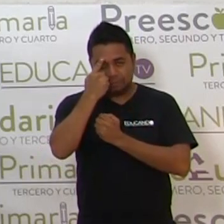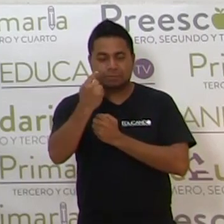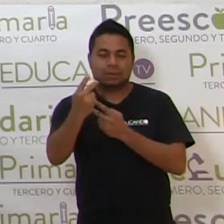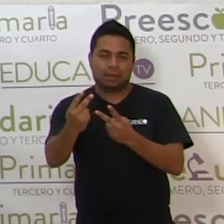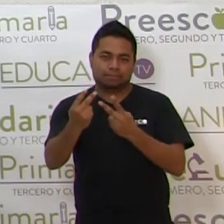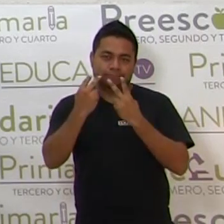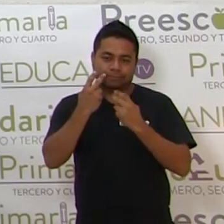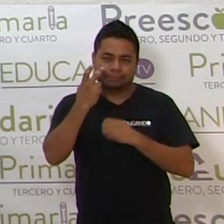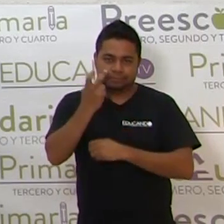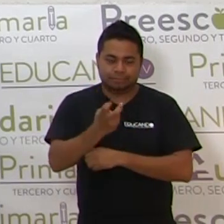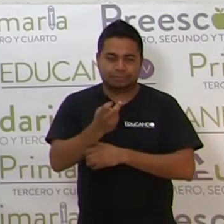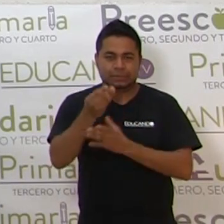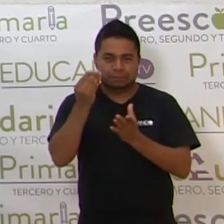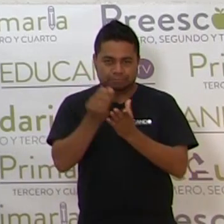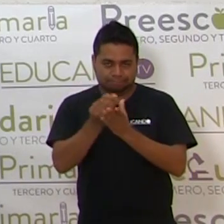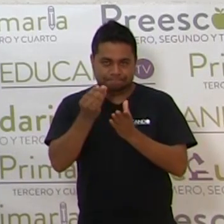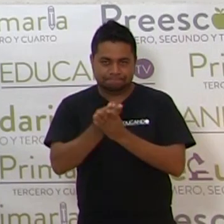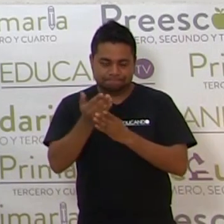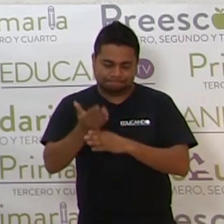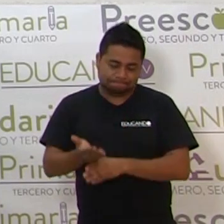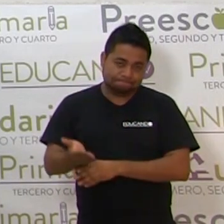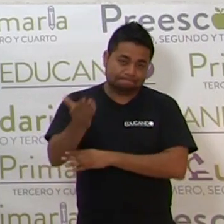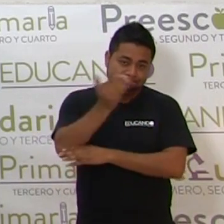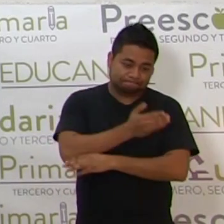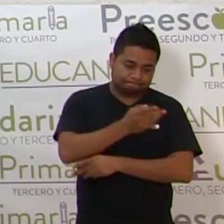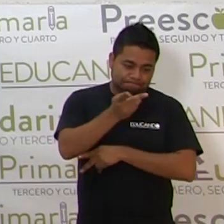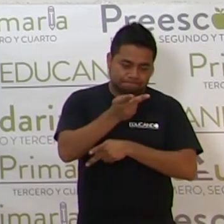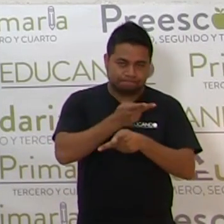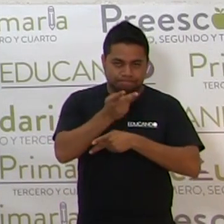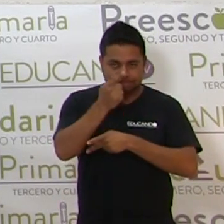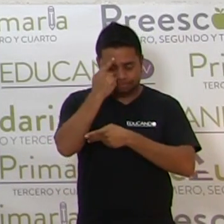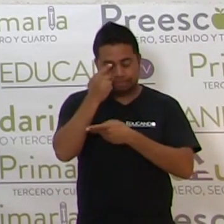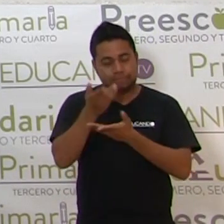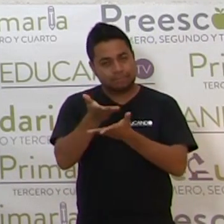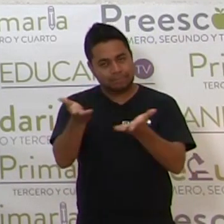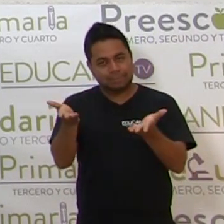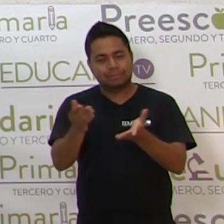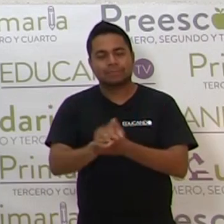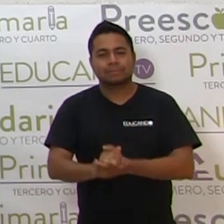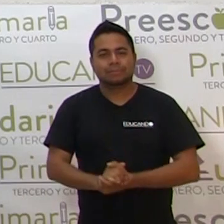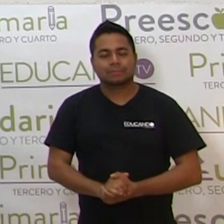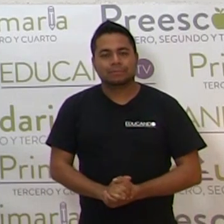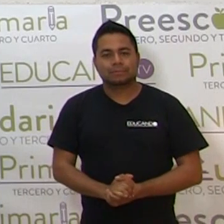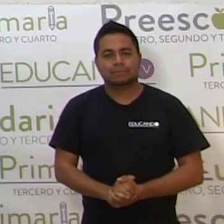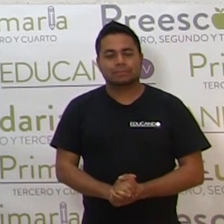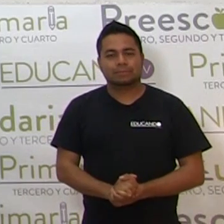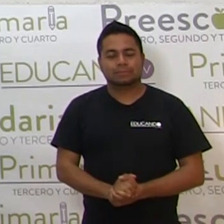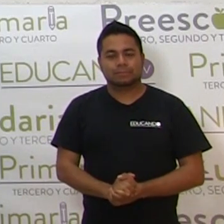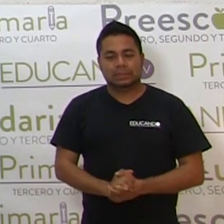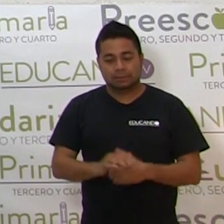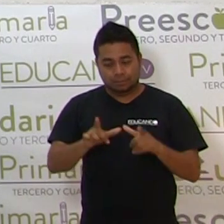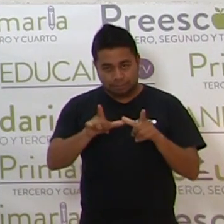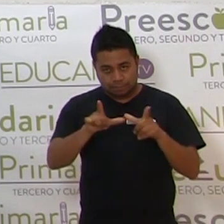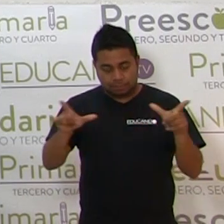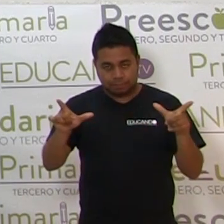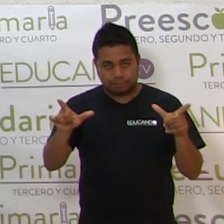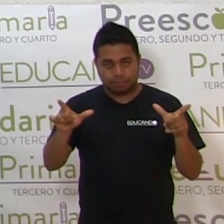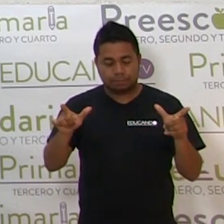amigos para que juntos puedan observar esta sesión que hemos preparado para ustedes. ¿Están